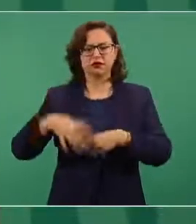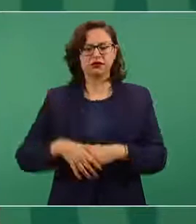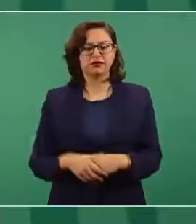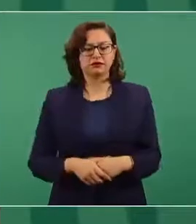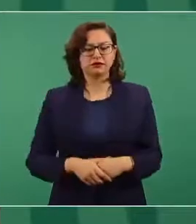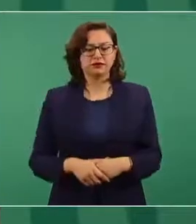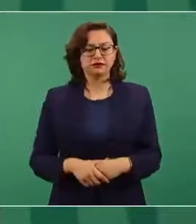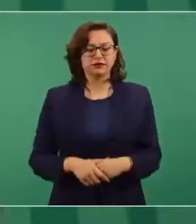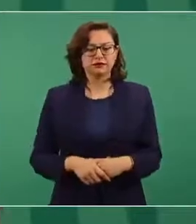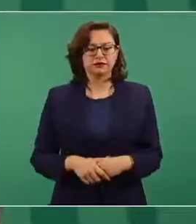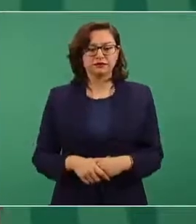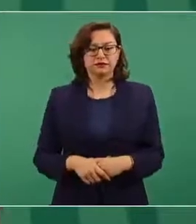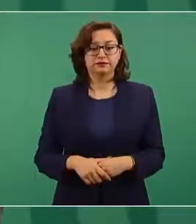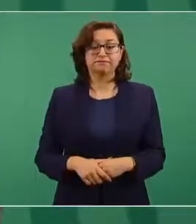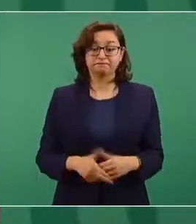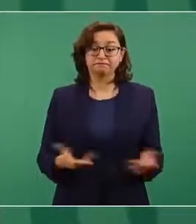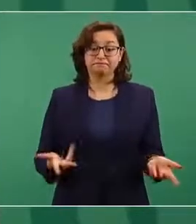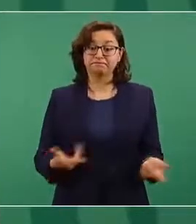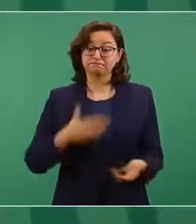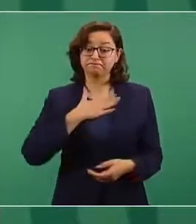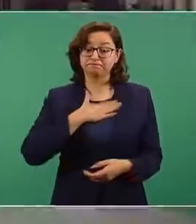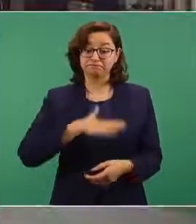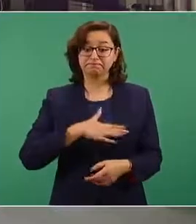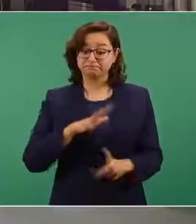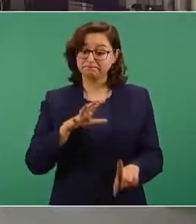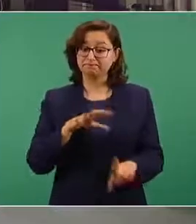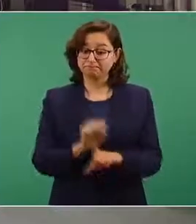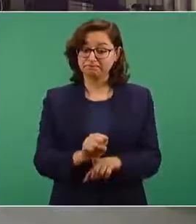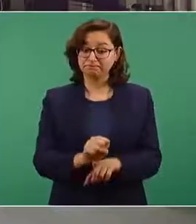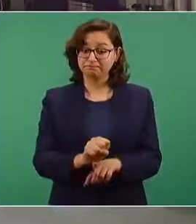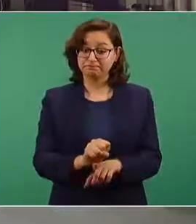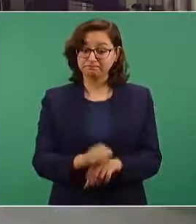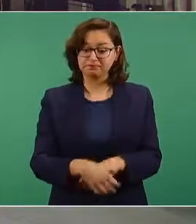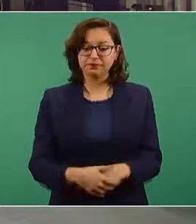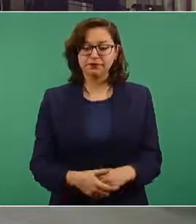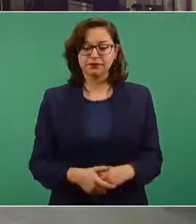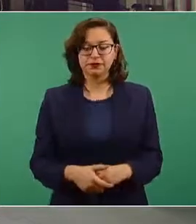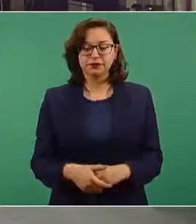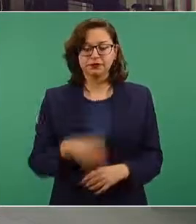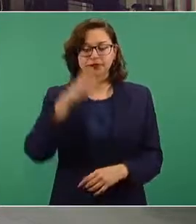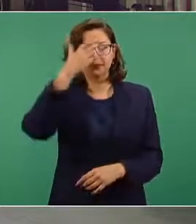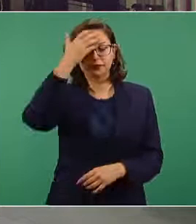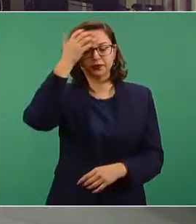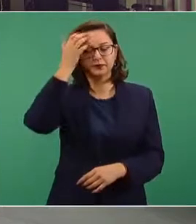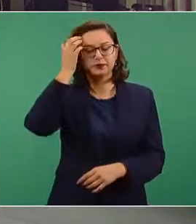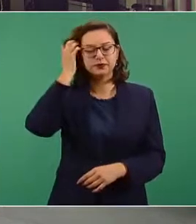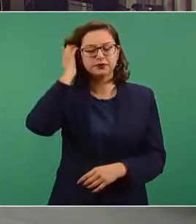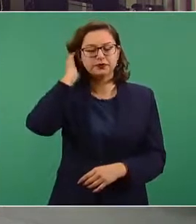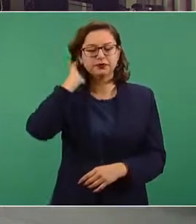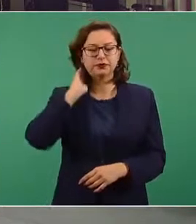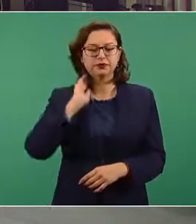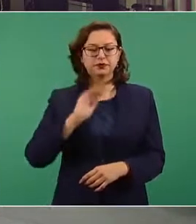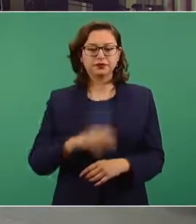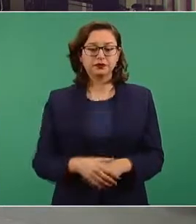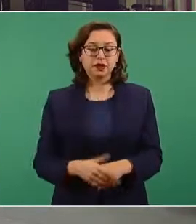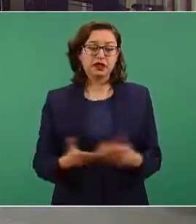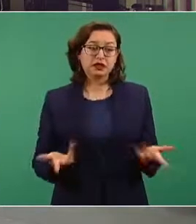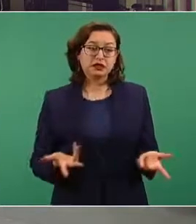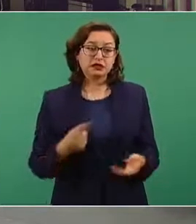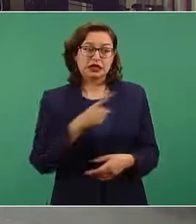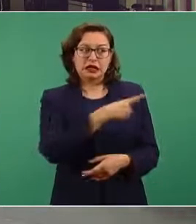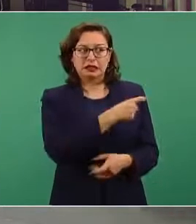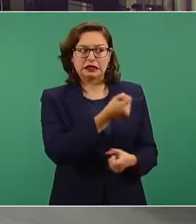Entonces, es justicia. Presidente, nada más, como le comentaba, causó mucha preocupación en los